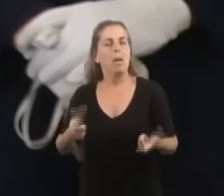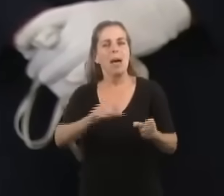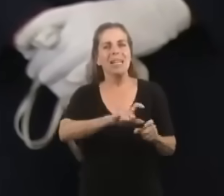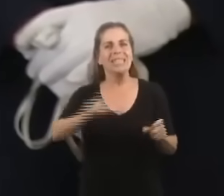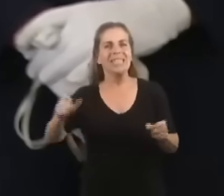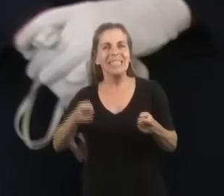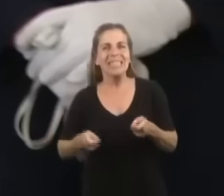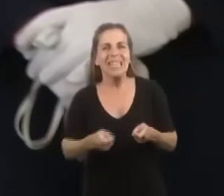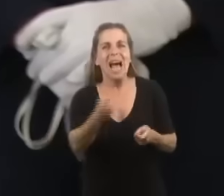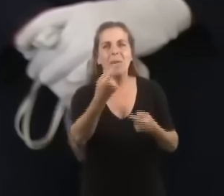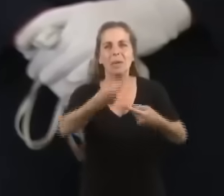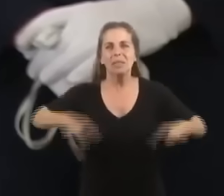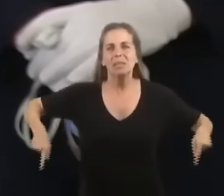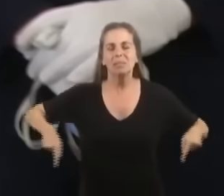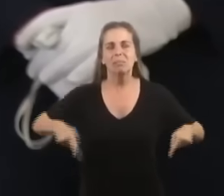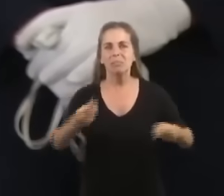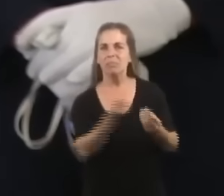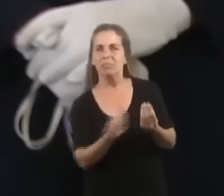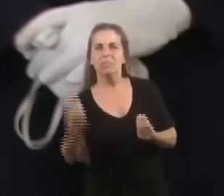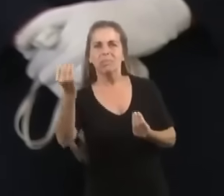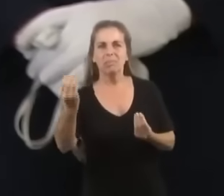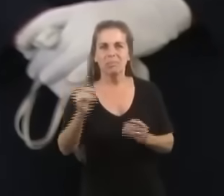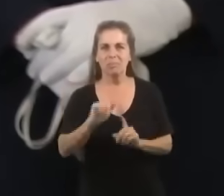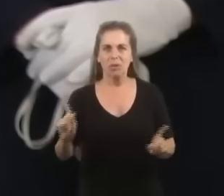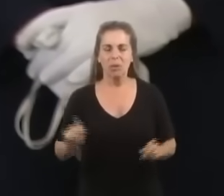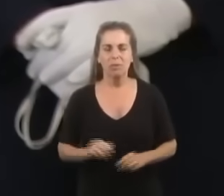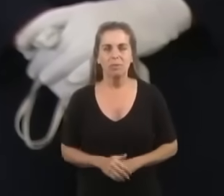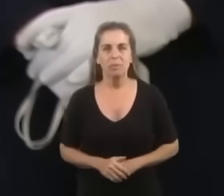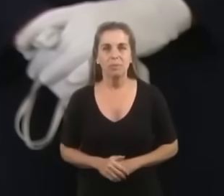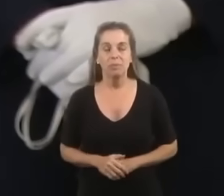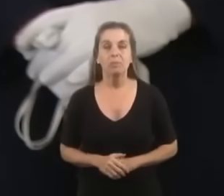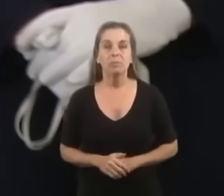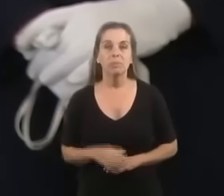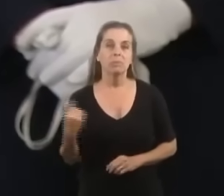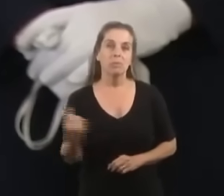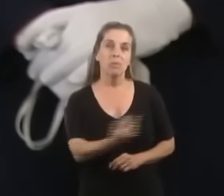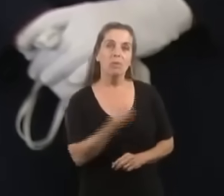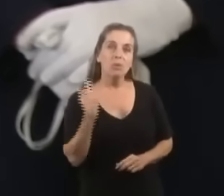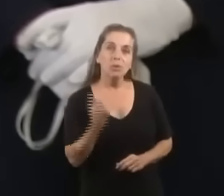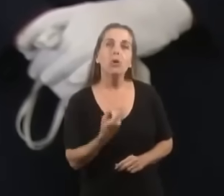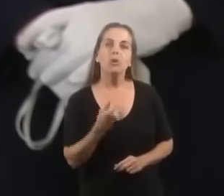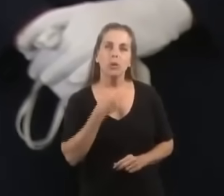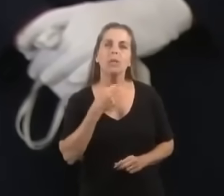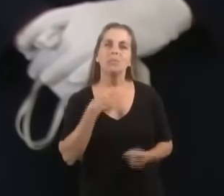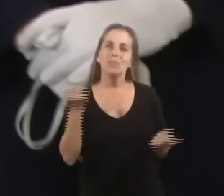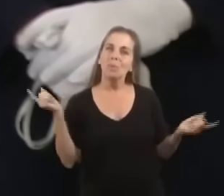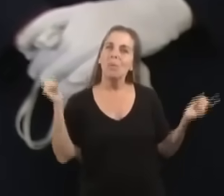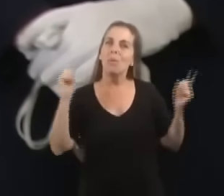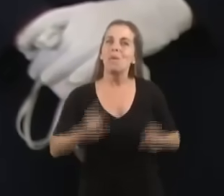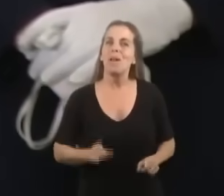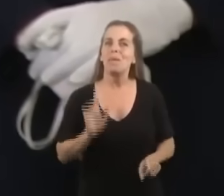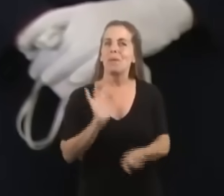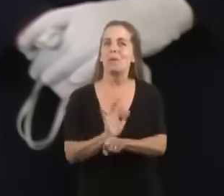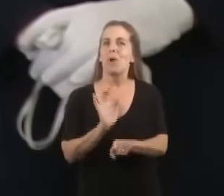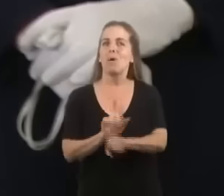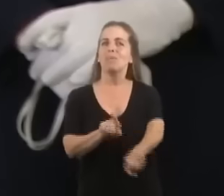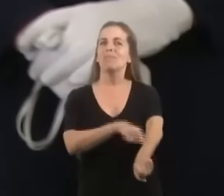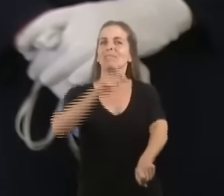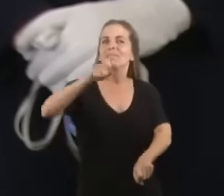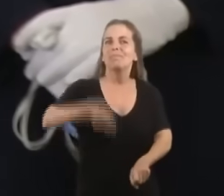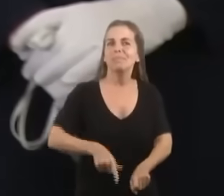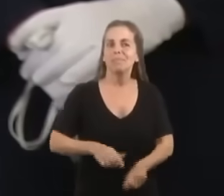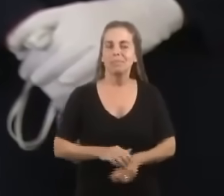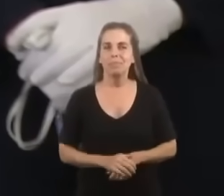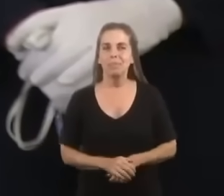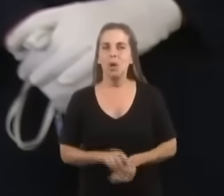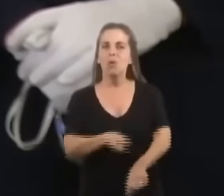prefectos promovidos bueno nosotros venimos a retomar esta noble tradición y quiero